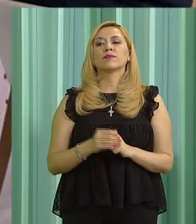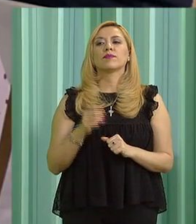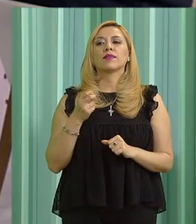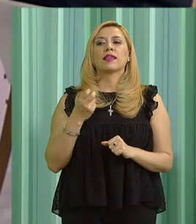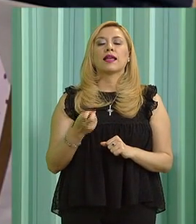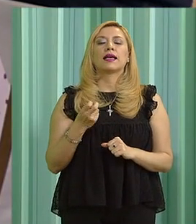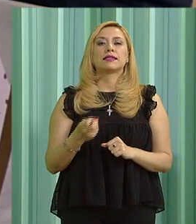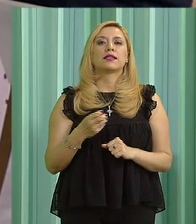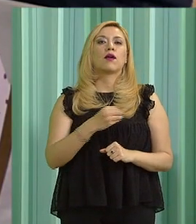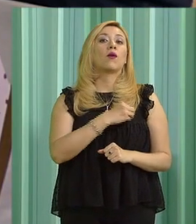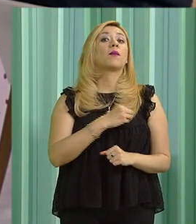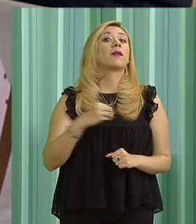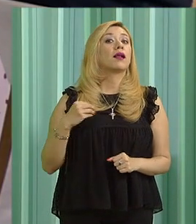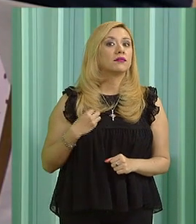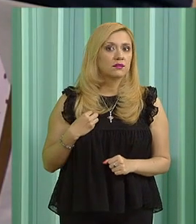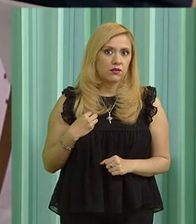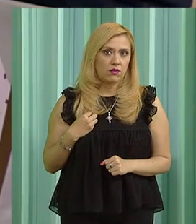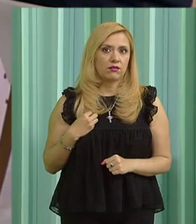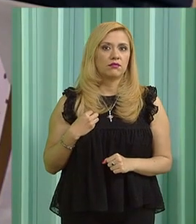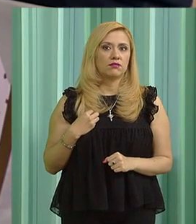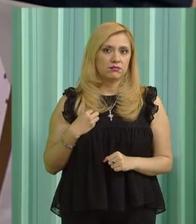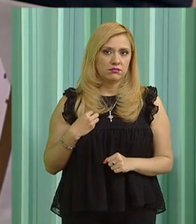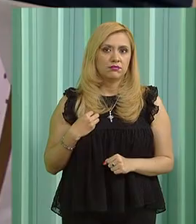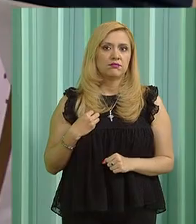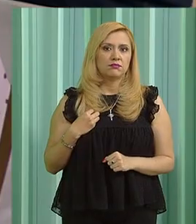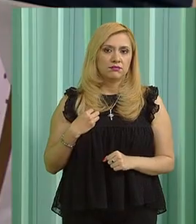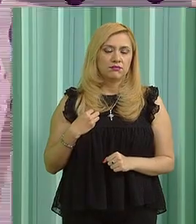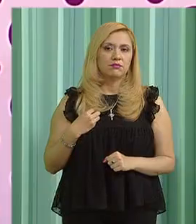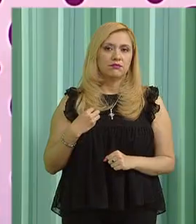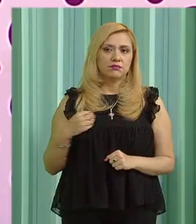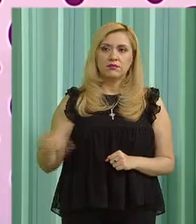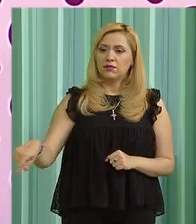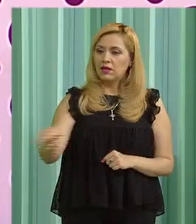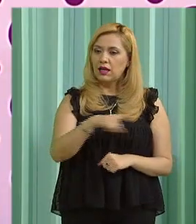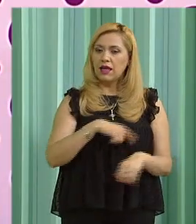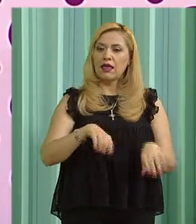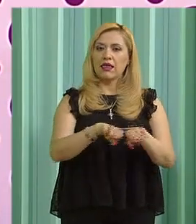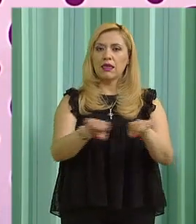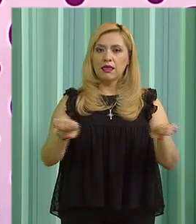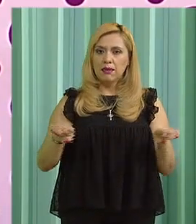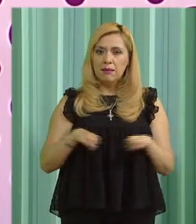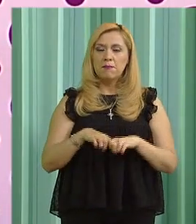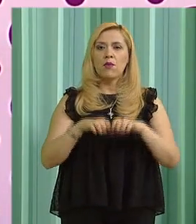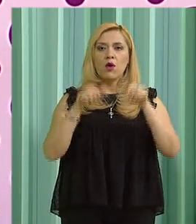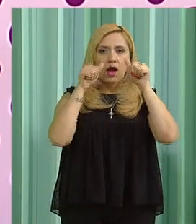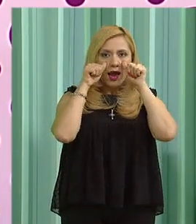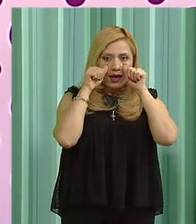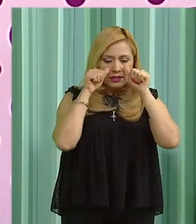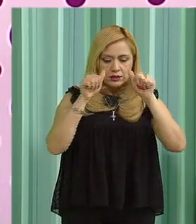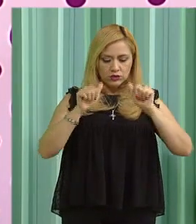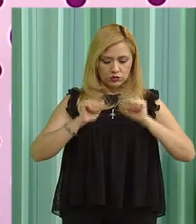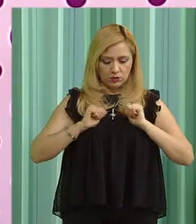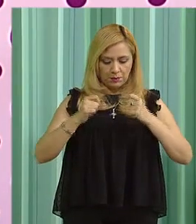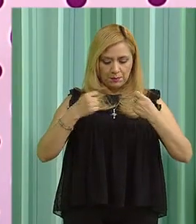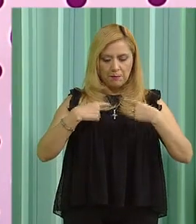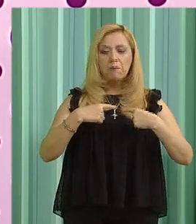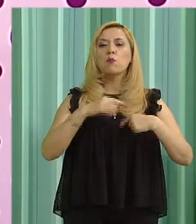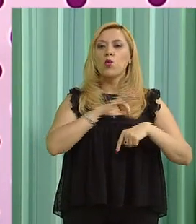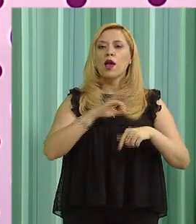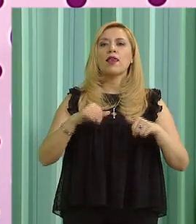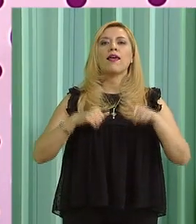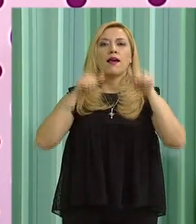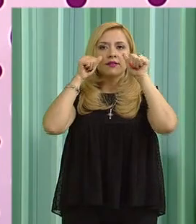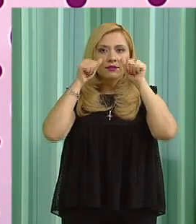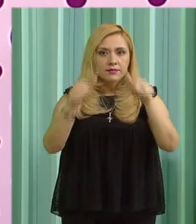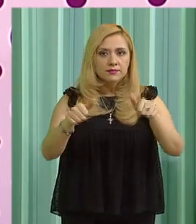un deber o es una obligación, como mencionaba Víctor, que los equipos puedan estar atendiéndose para que puedan atender a esta población.